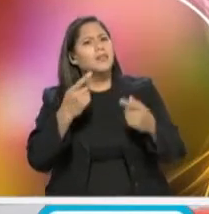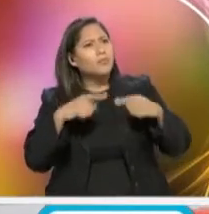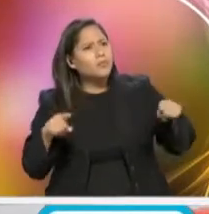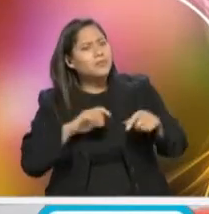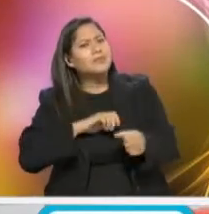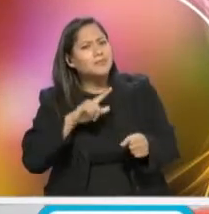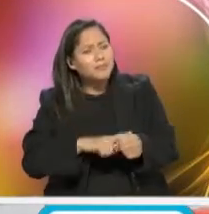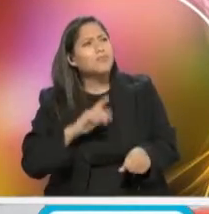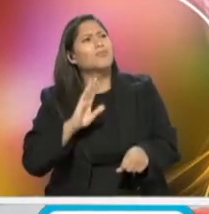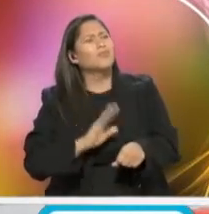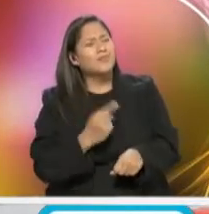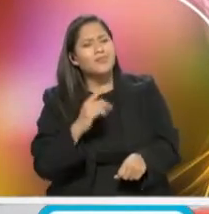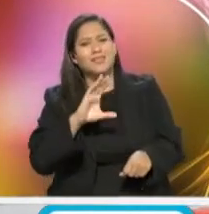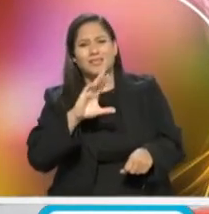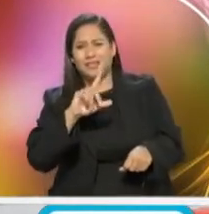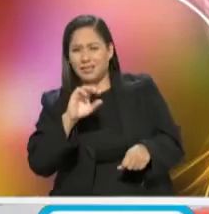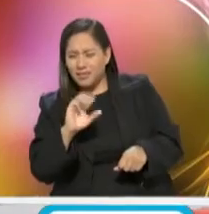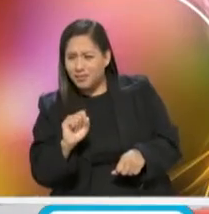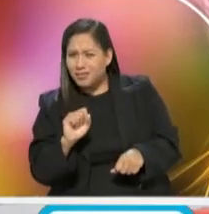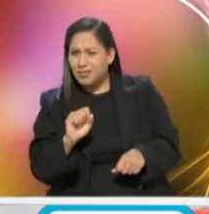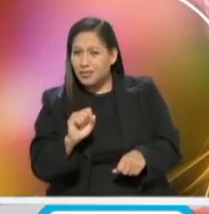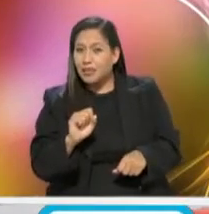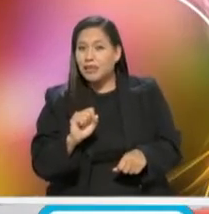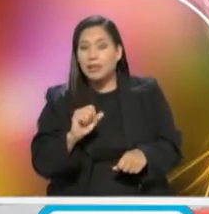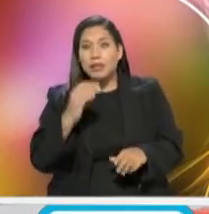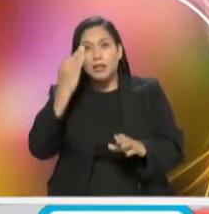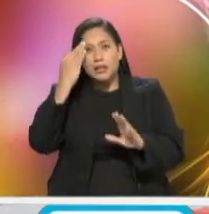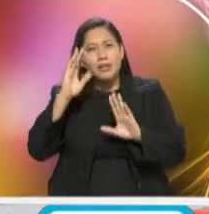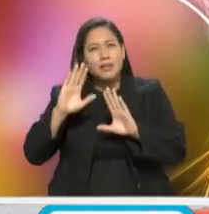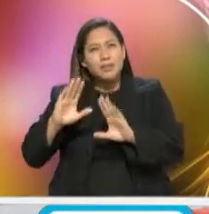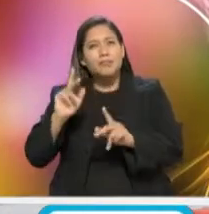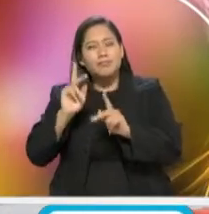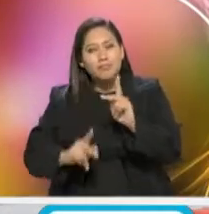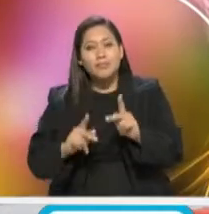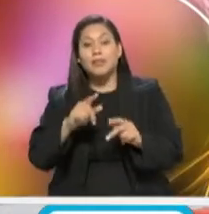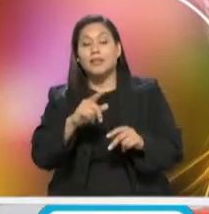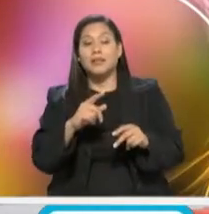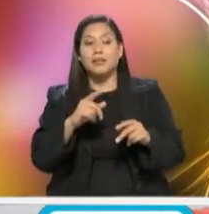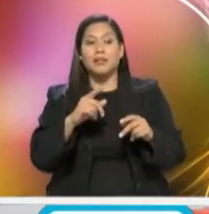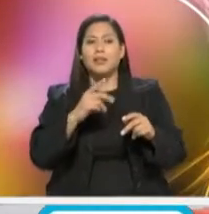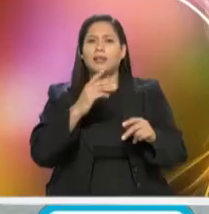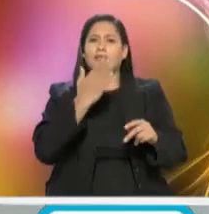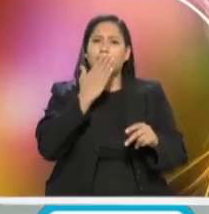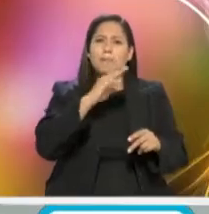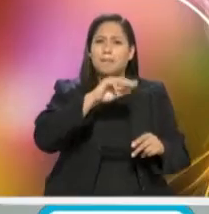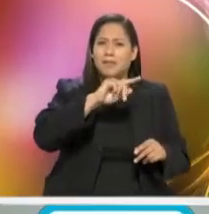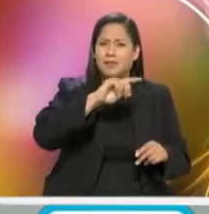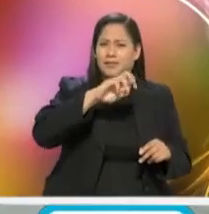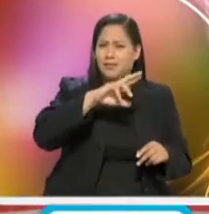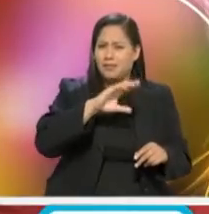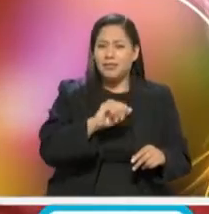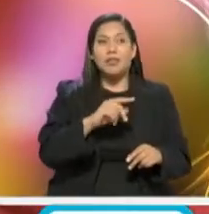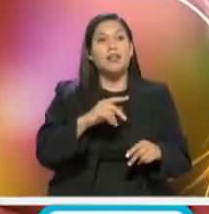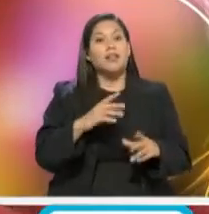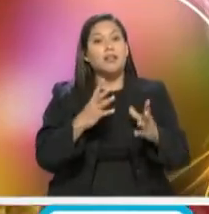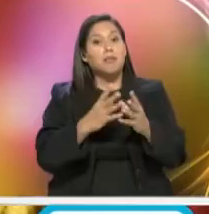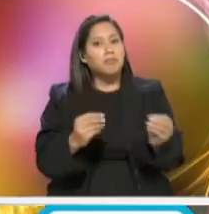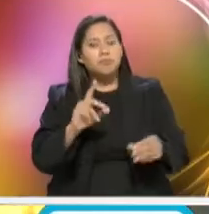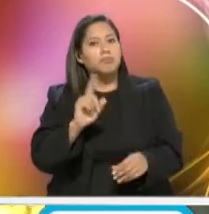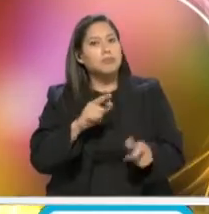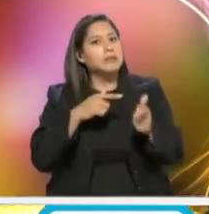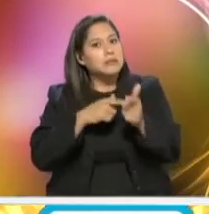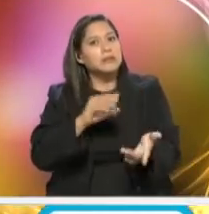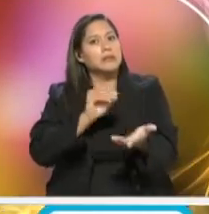tan especial, Carlos? Porque se queda en el tiempo. Siempre escuchamos los temas de la Sonora Matancera y no pasan de moda. Es sabrosa.